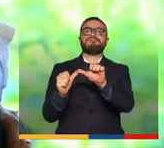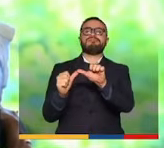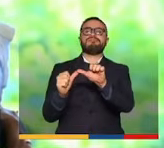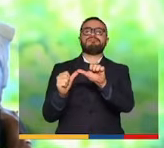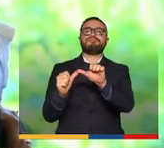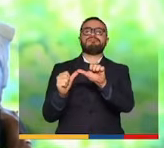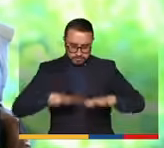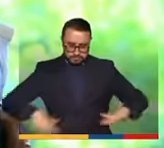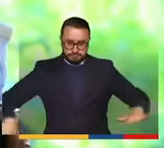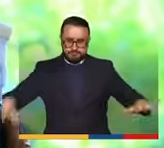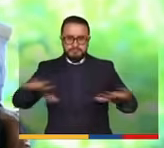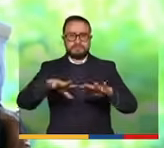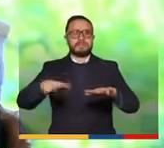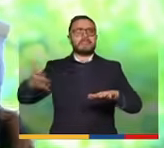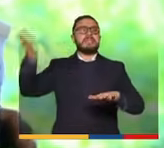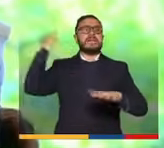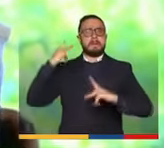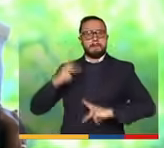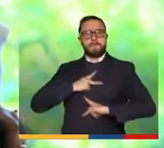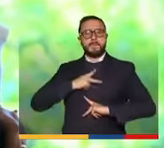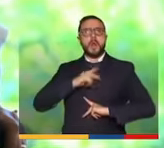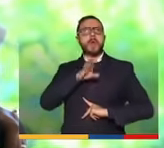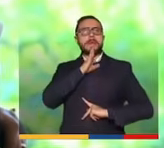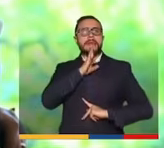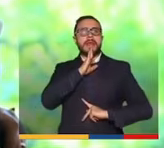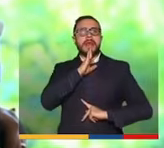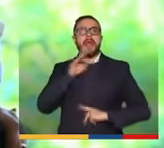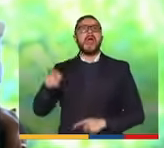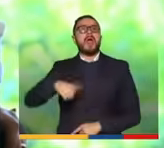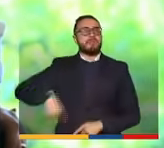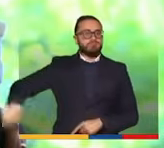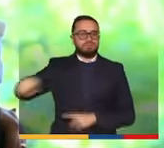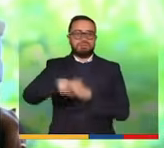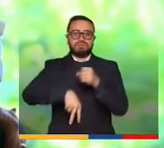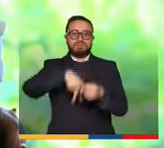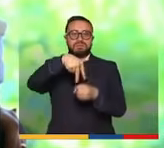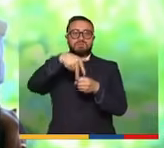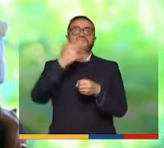pertenecía a nadie más que los indígenas que poblaban esta región.